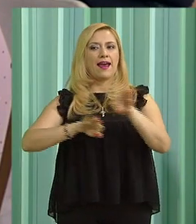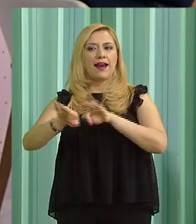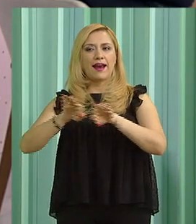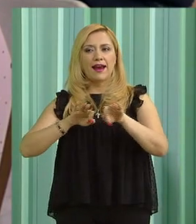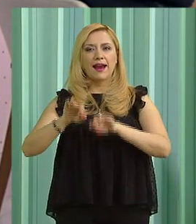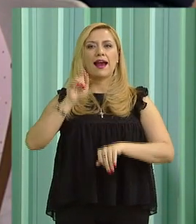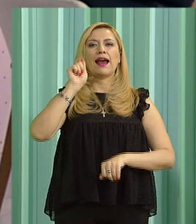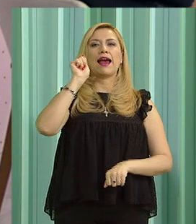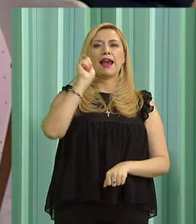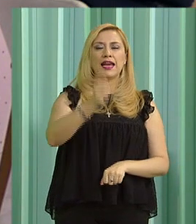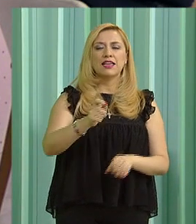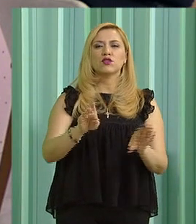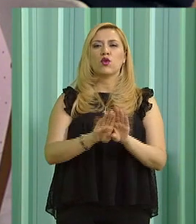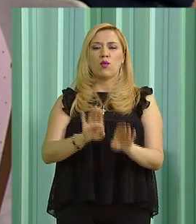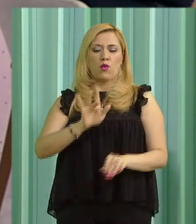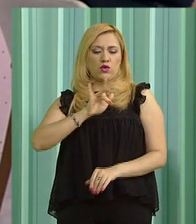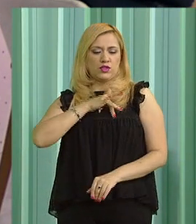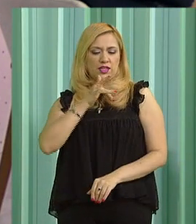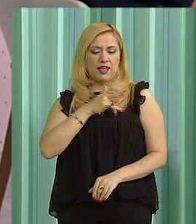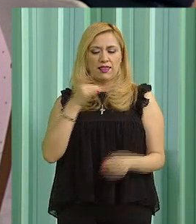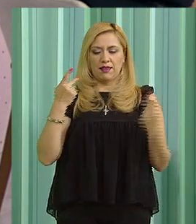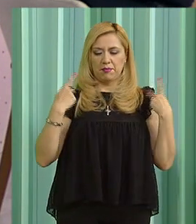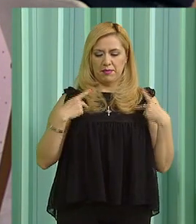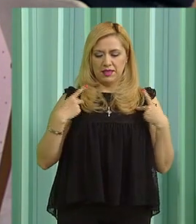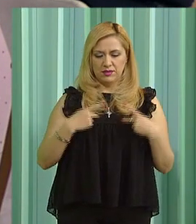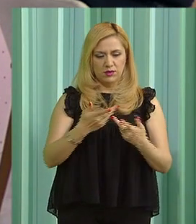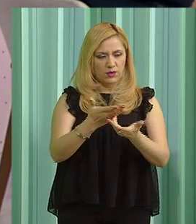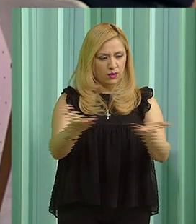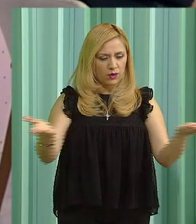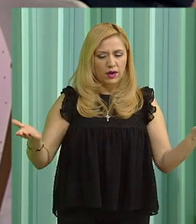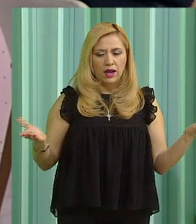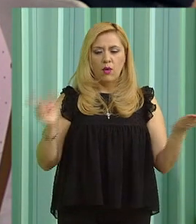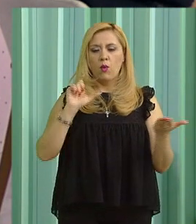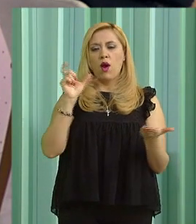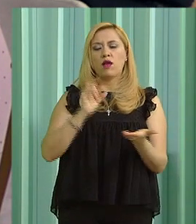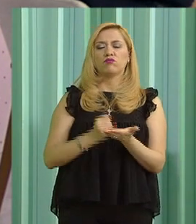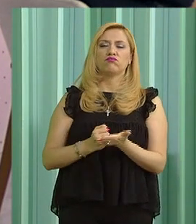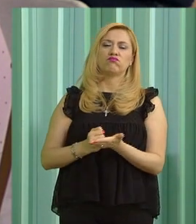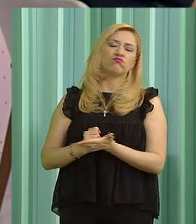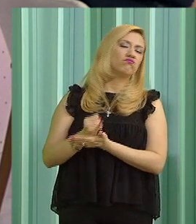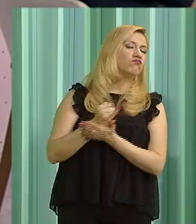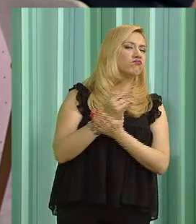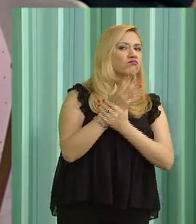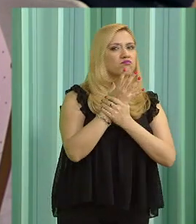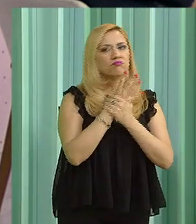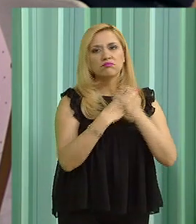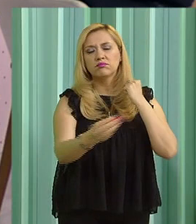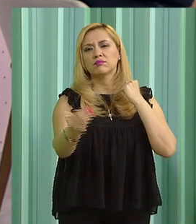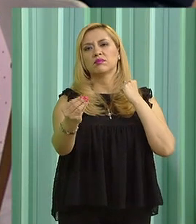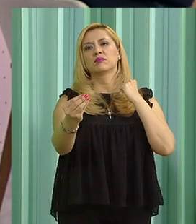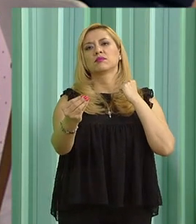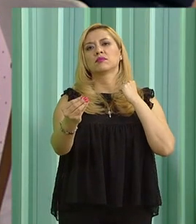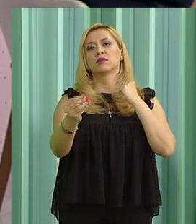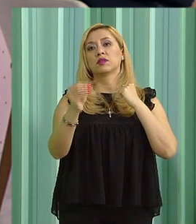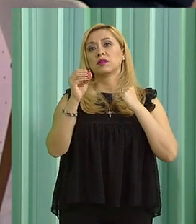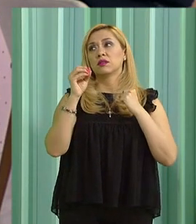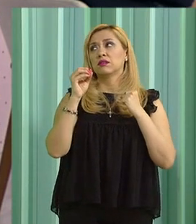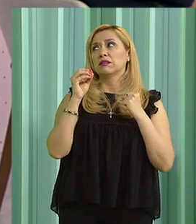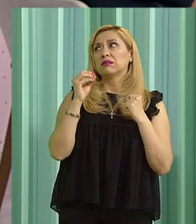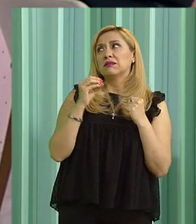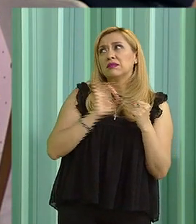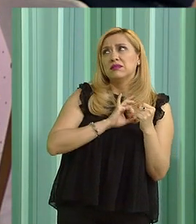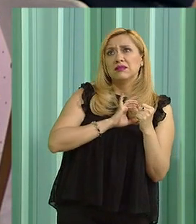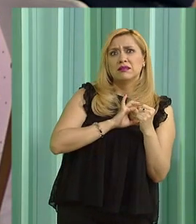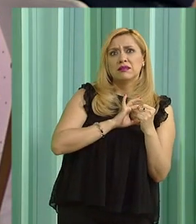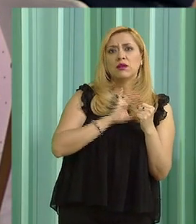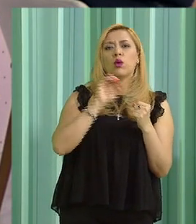de qué siente una persona que va a decidir salir en el caso de una persona migrante o una persona que se ve forzada a